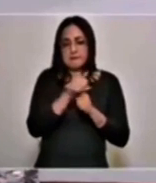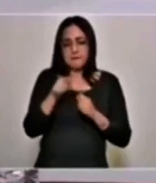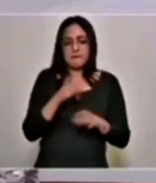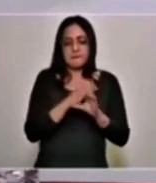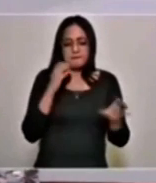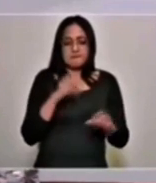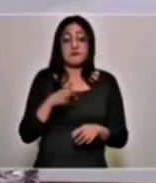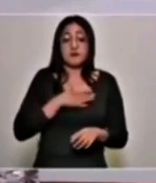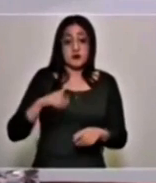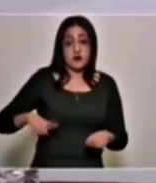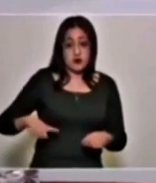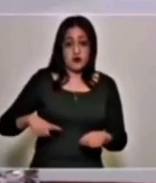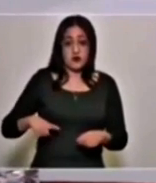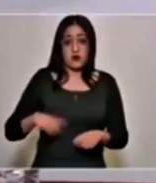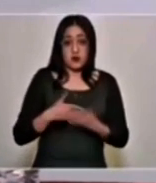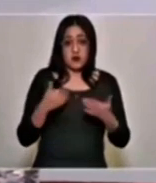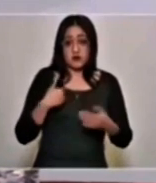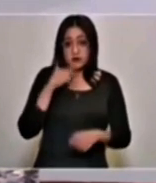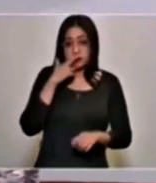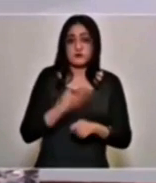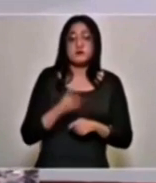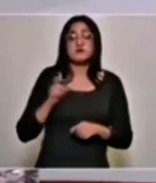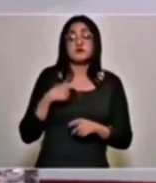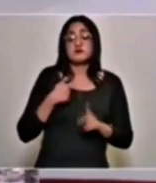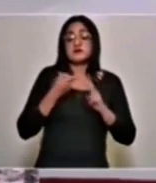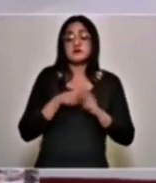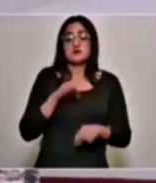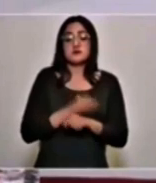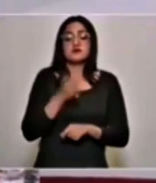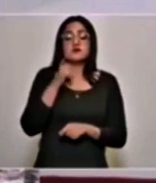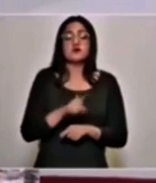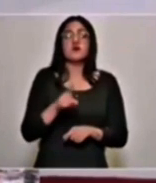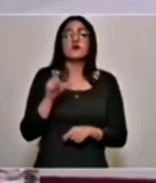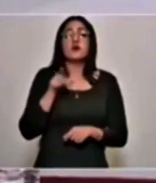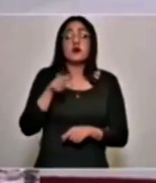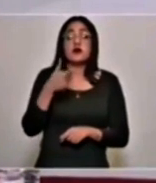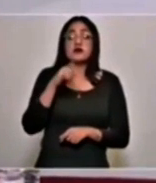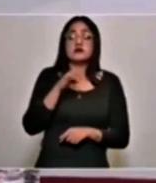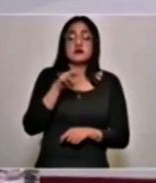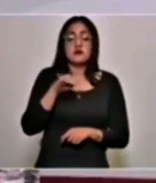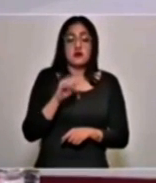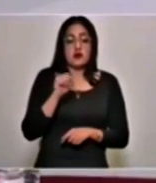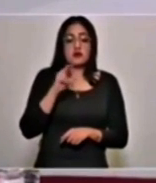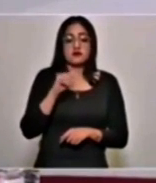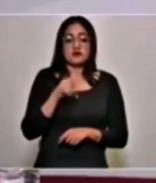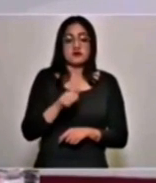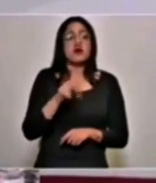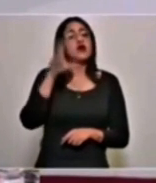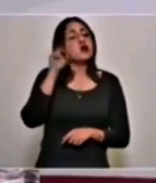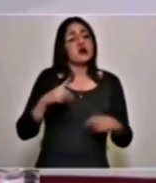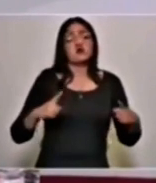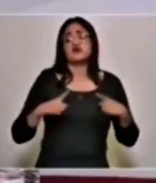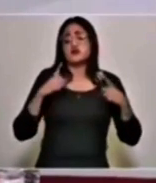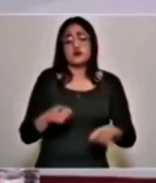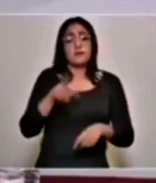El gobierno que yo encabezo, cuando empecé, la instrucción que le di a Guillermo Arechiga fue: no